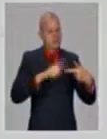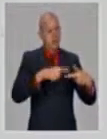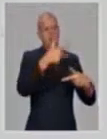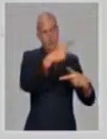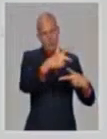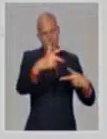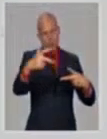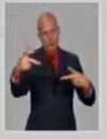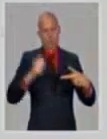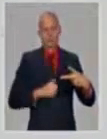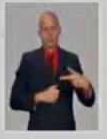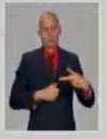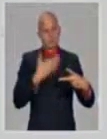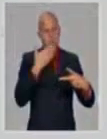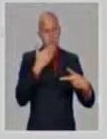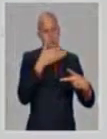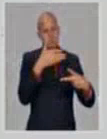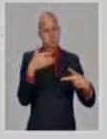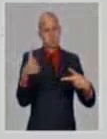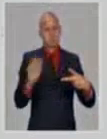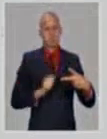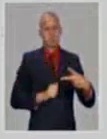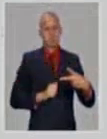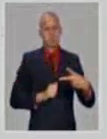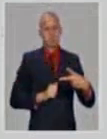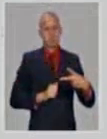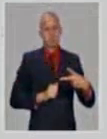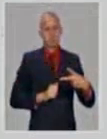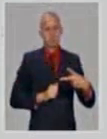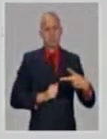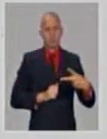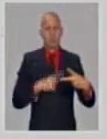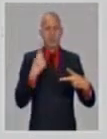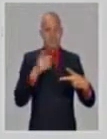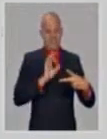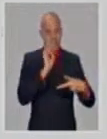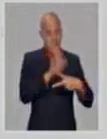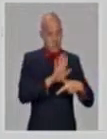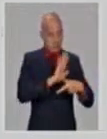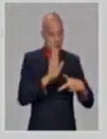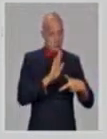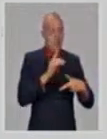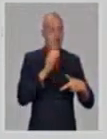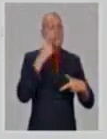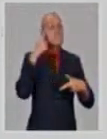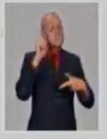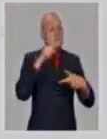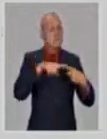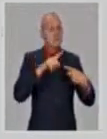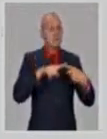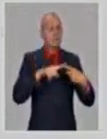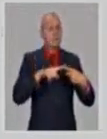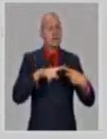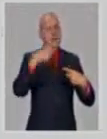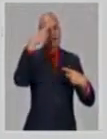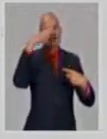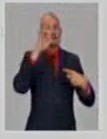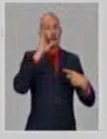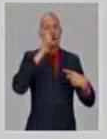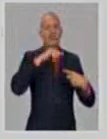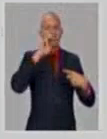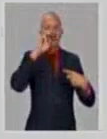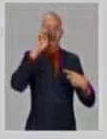y marcha bien. Estos estudios están previstos que culmine, por ejemplo, en el caso de Soberana 02, la segunda dosis